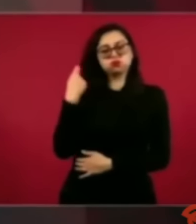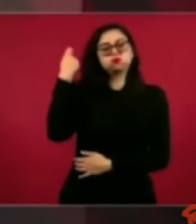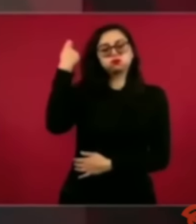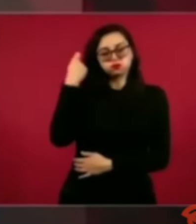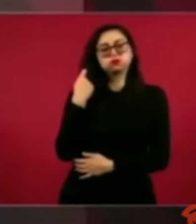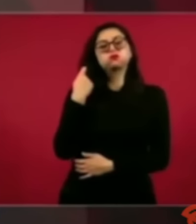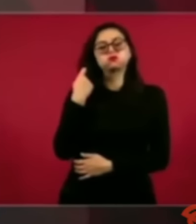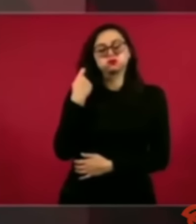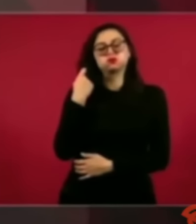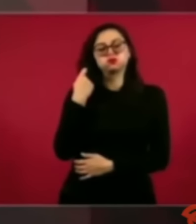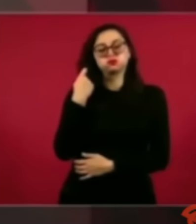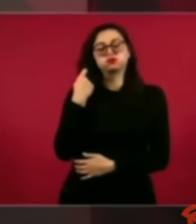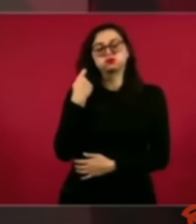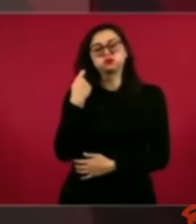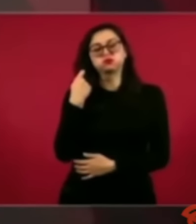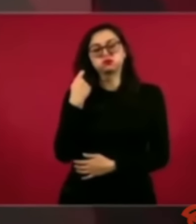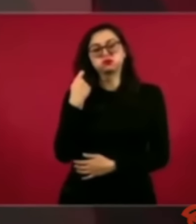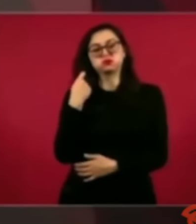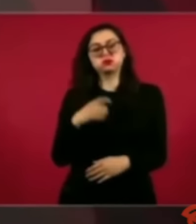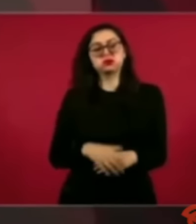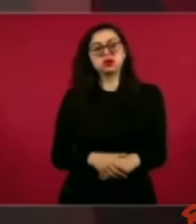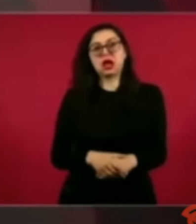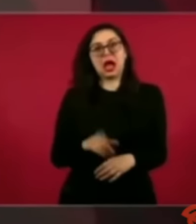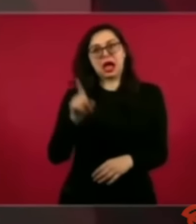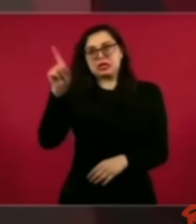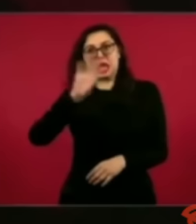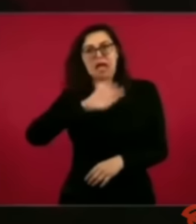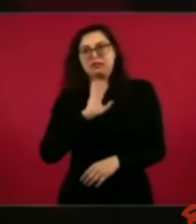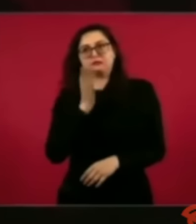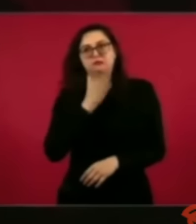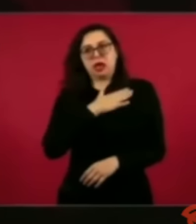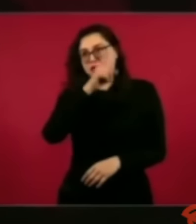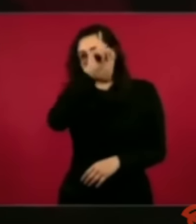no me voy a ir a Madrid,